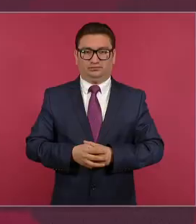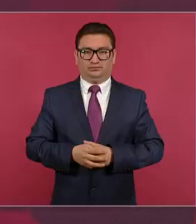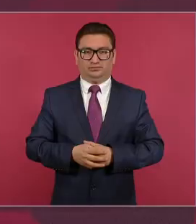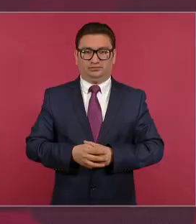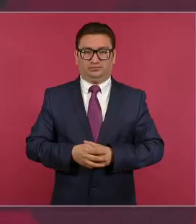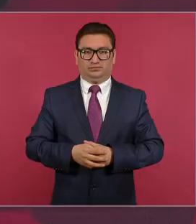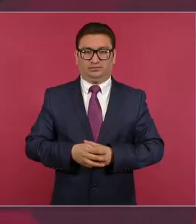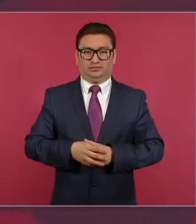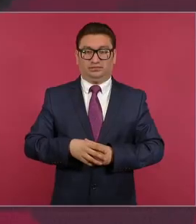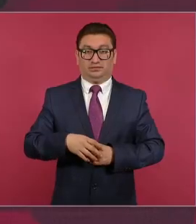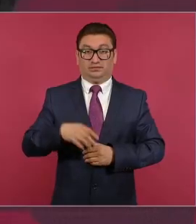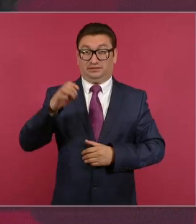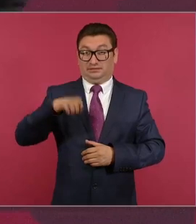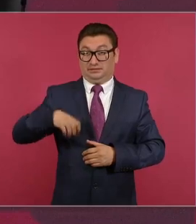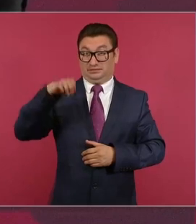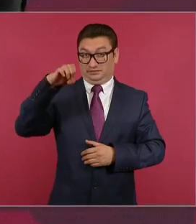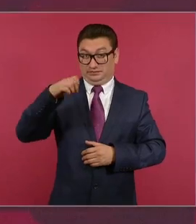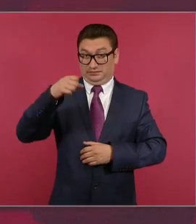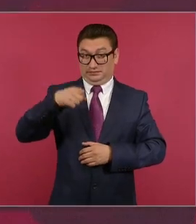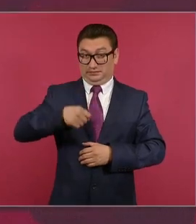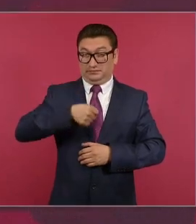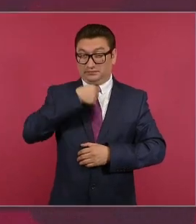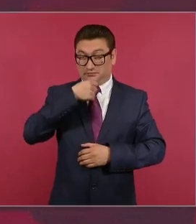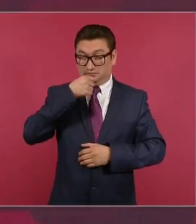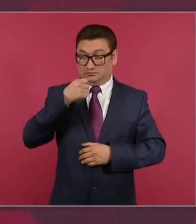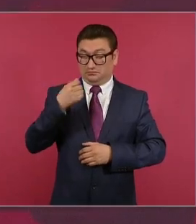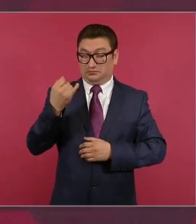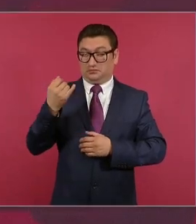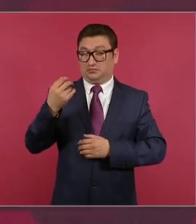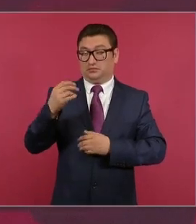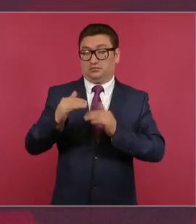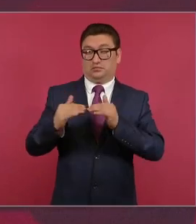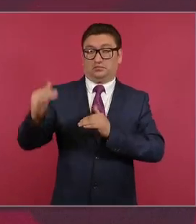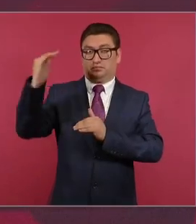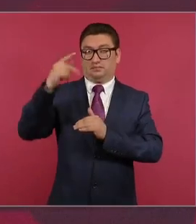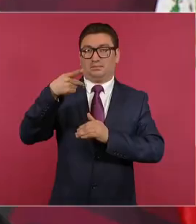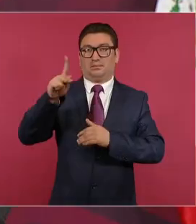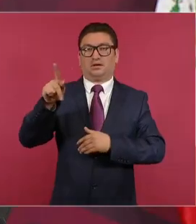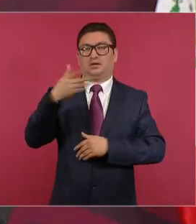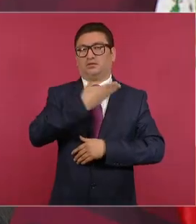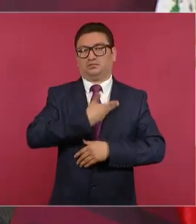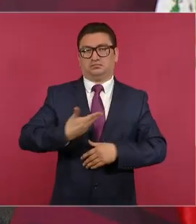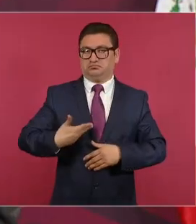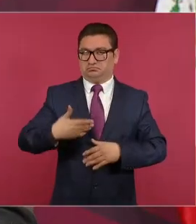En edad son los únicos, esos dos, pero no fueron presidentes